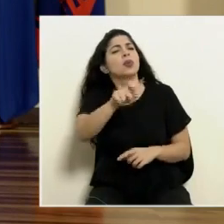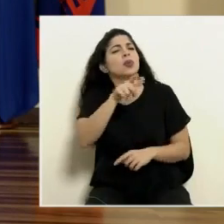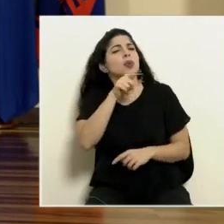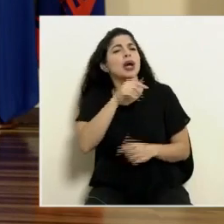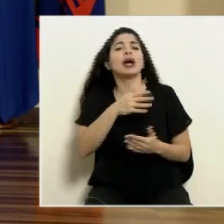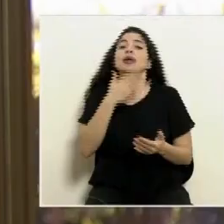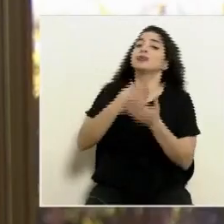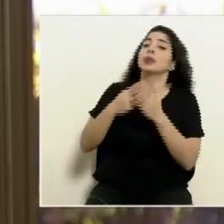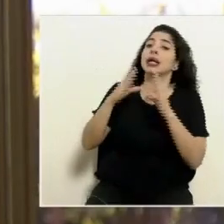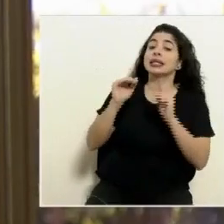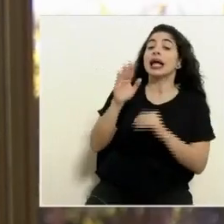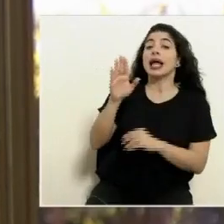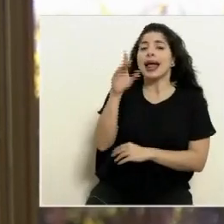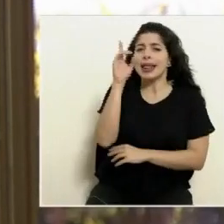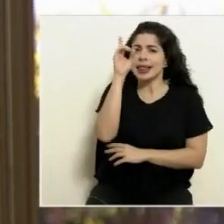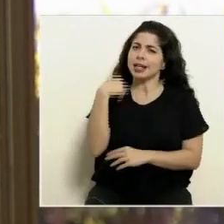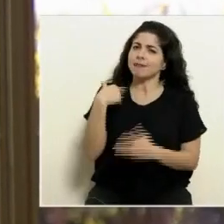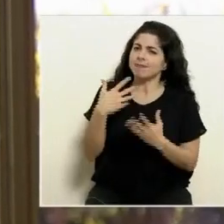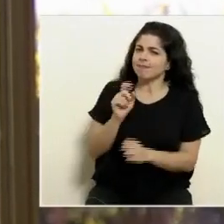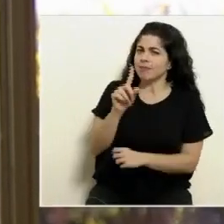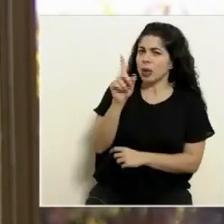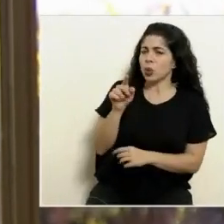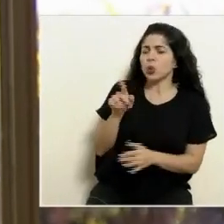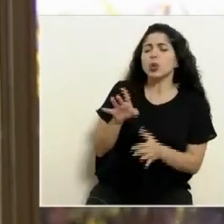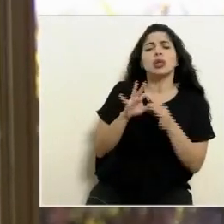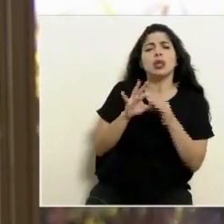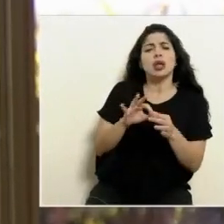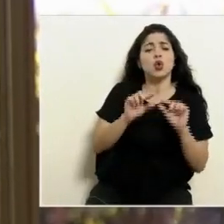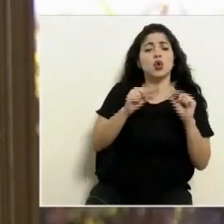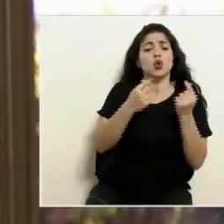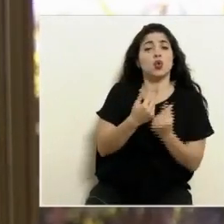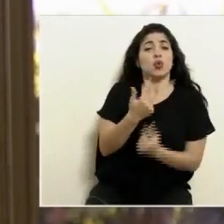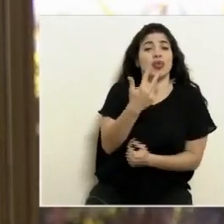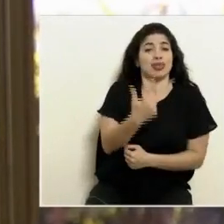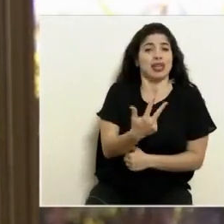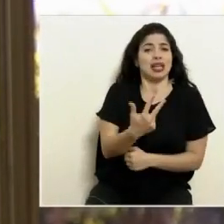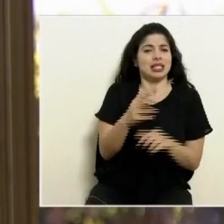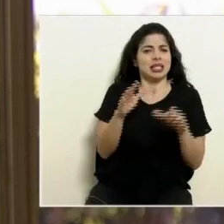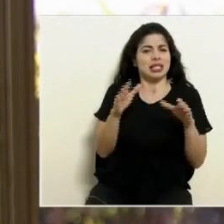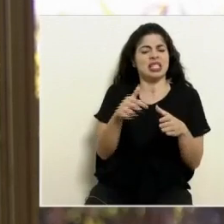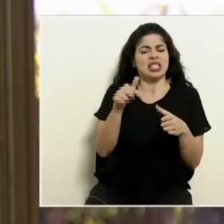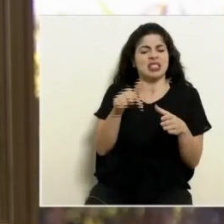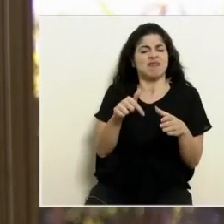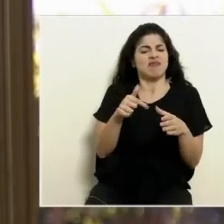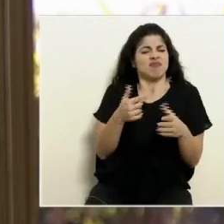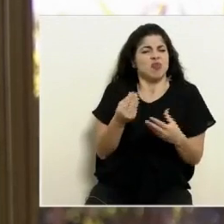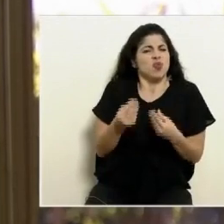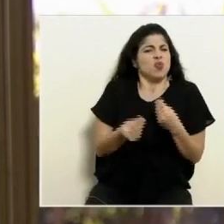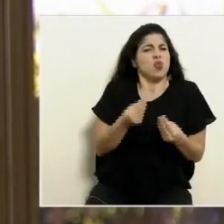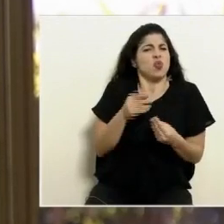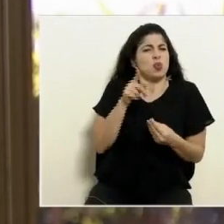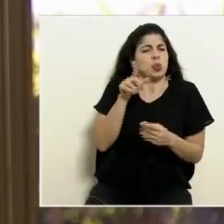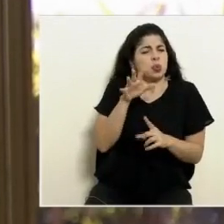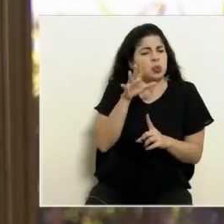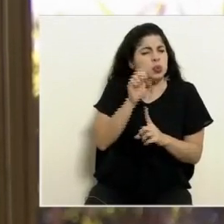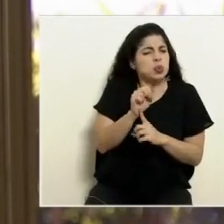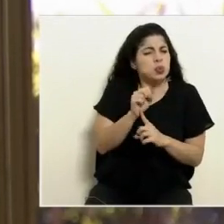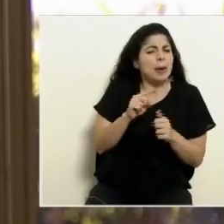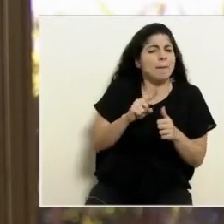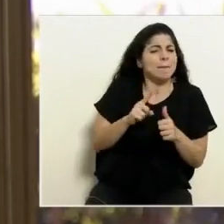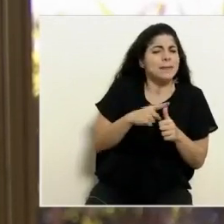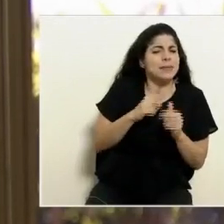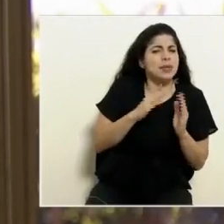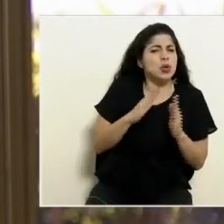consulta? Buenas tardes. Don Daniel, quería consultarle en relación al grupo 3, ¿cómo se van o cómo identificaron ustedes que van a ser las